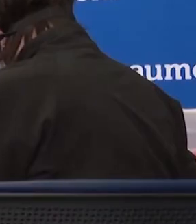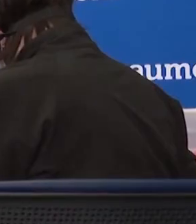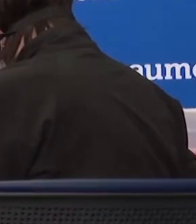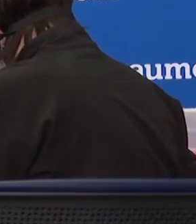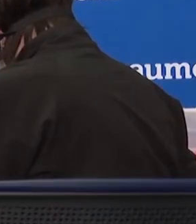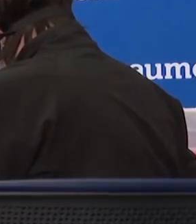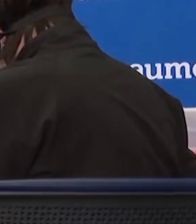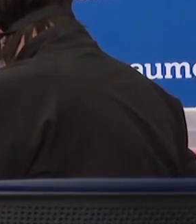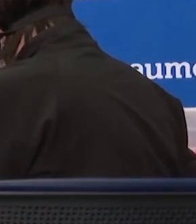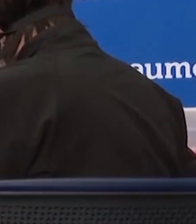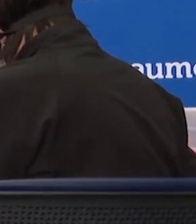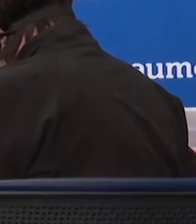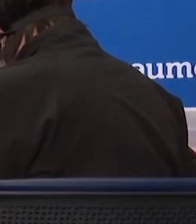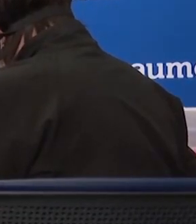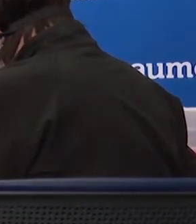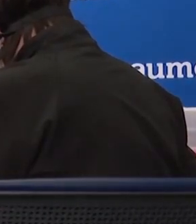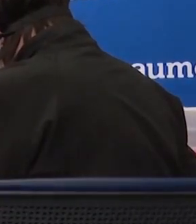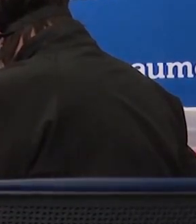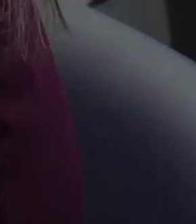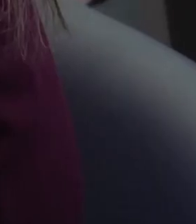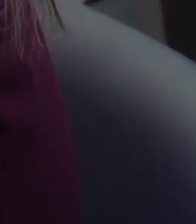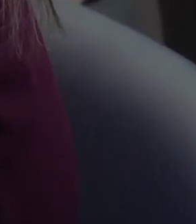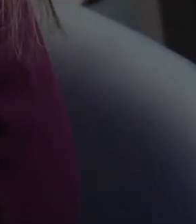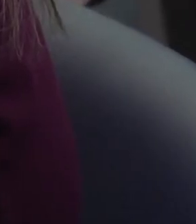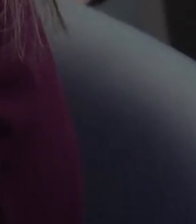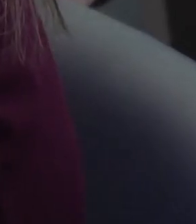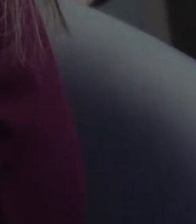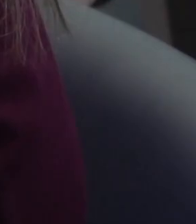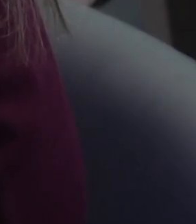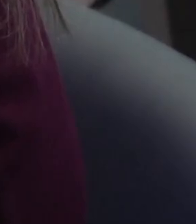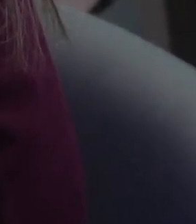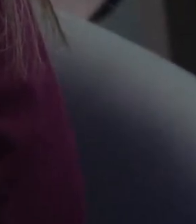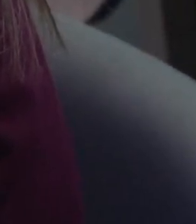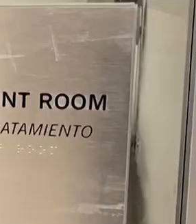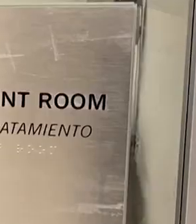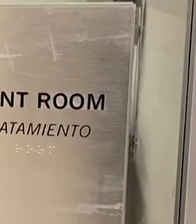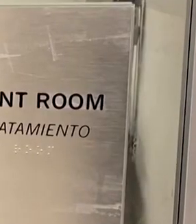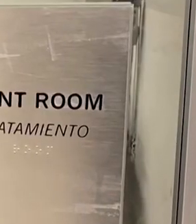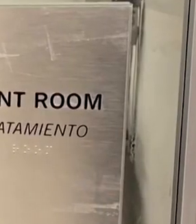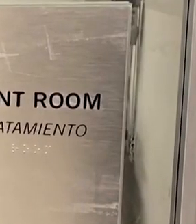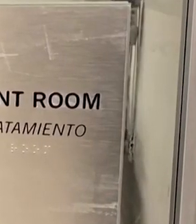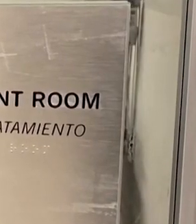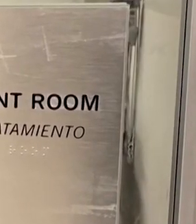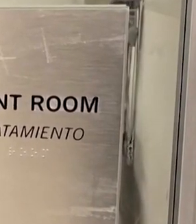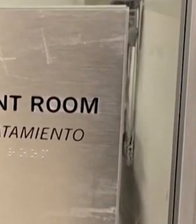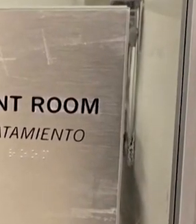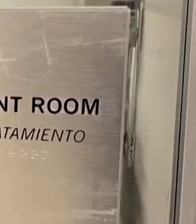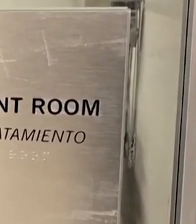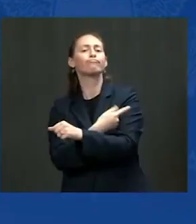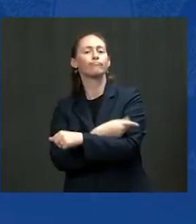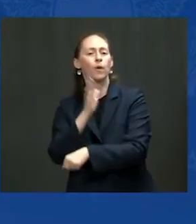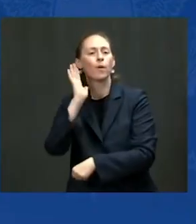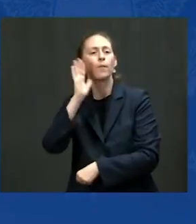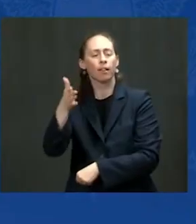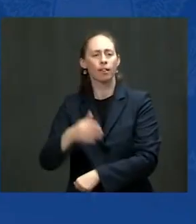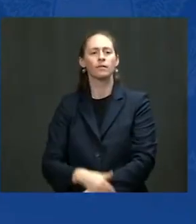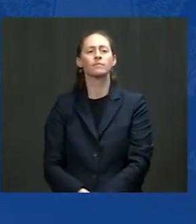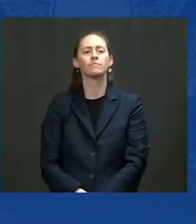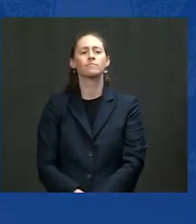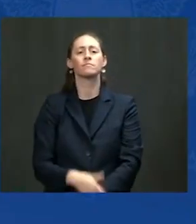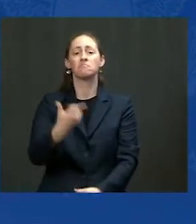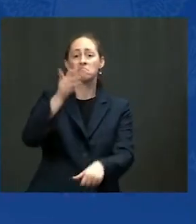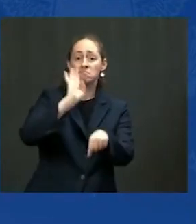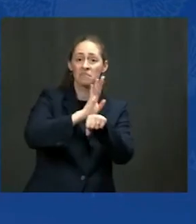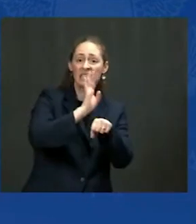quien confía que los escépticos se inoculen y así apacigüen el incremento de contagios por la variante Delta. A los